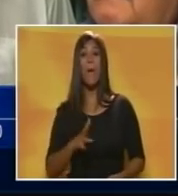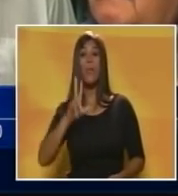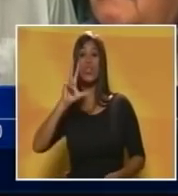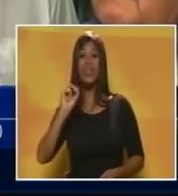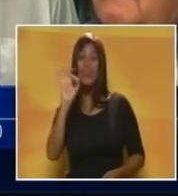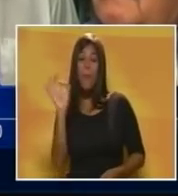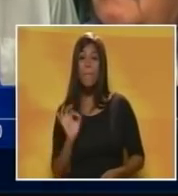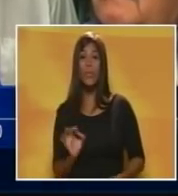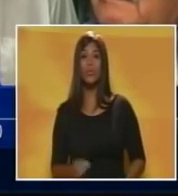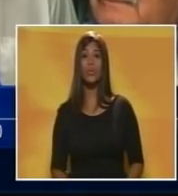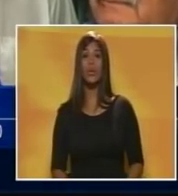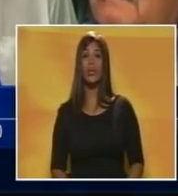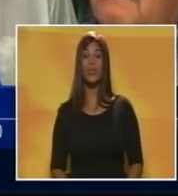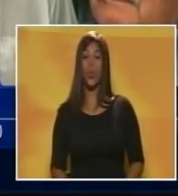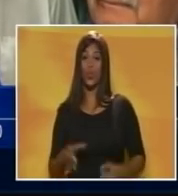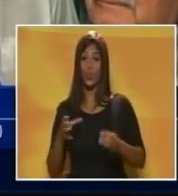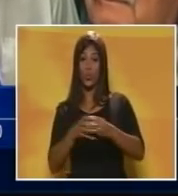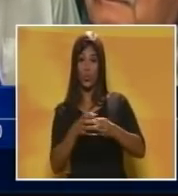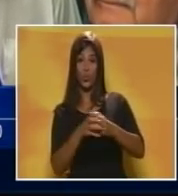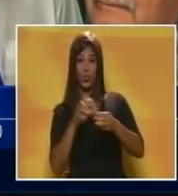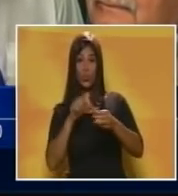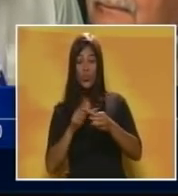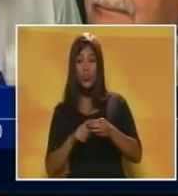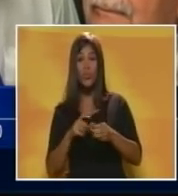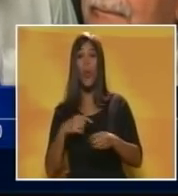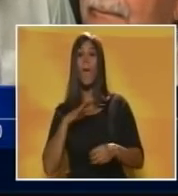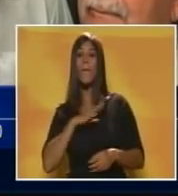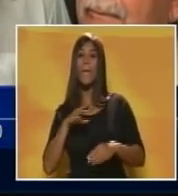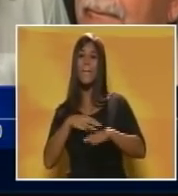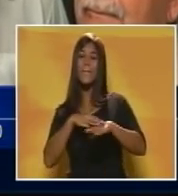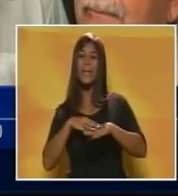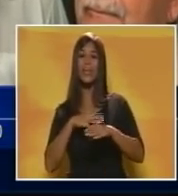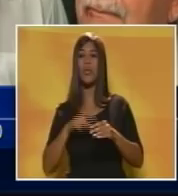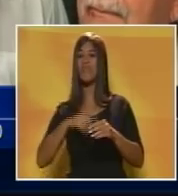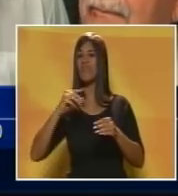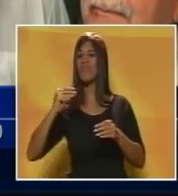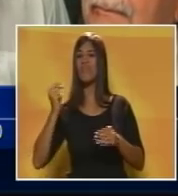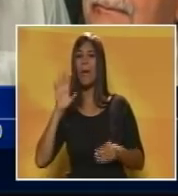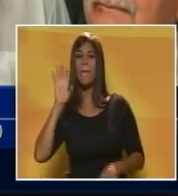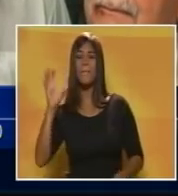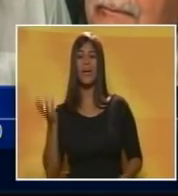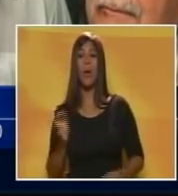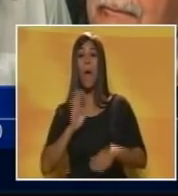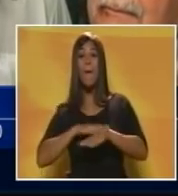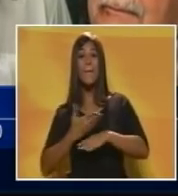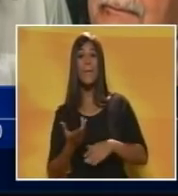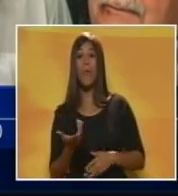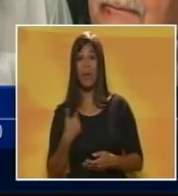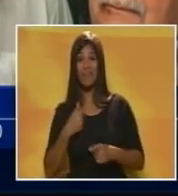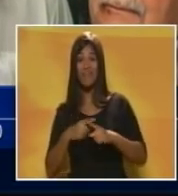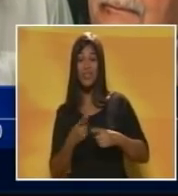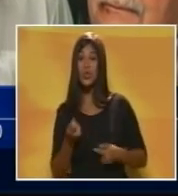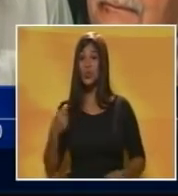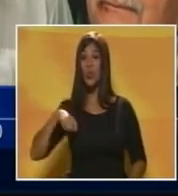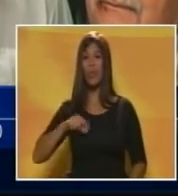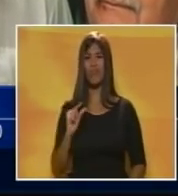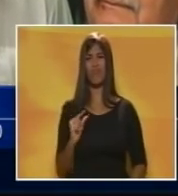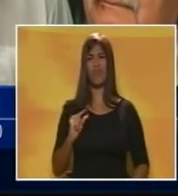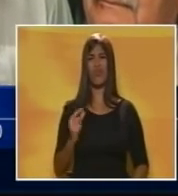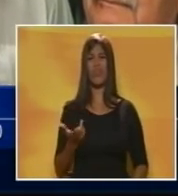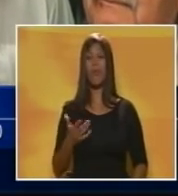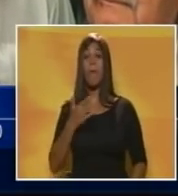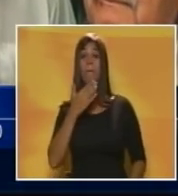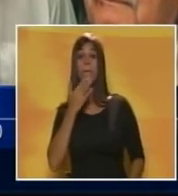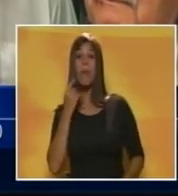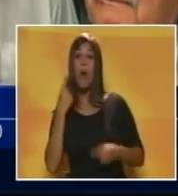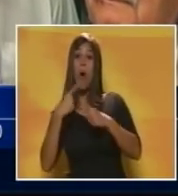30% de la plataforma del ministerio se ha ido del país porque no le da el sueldo y son mejor